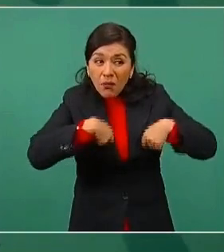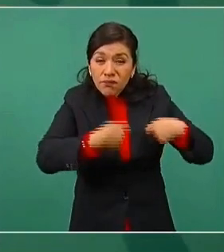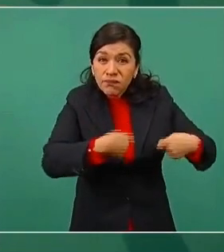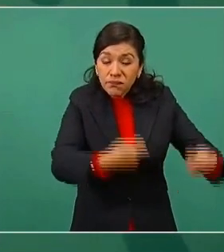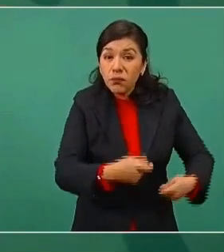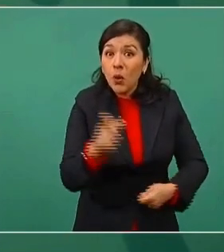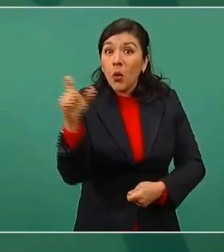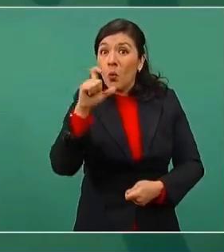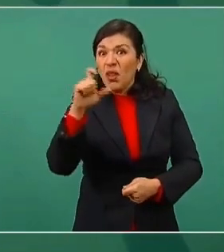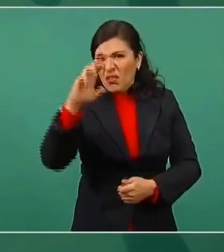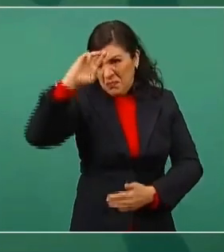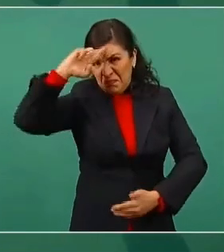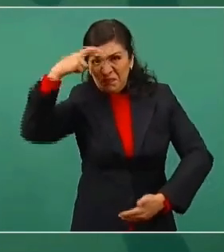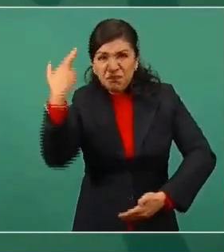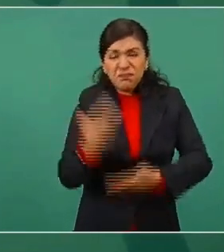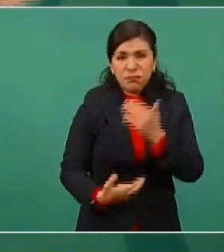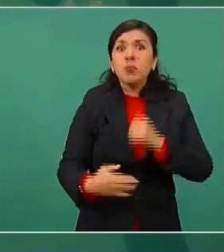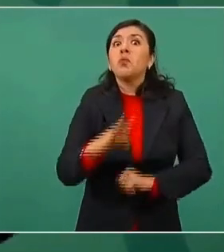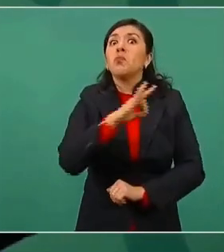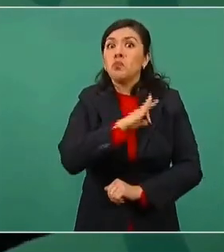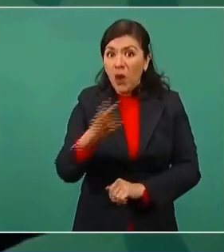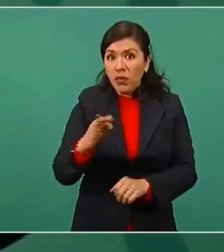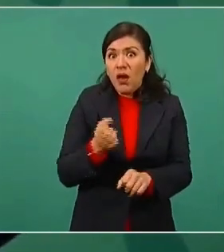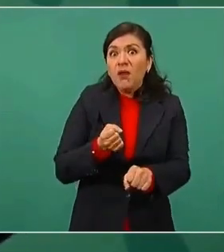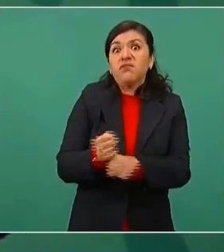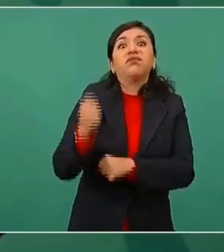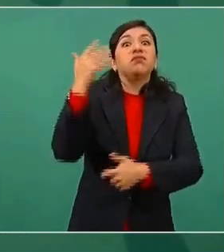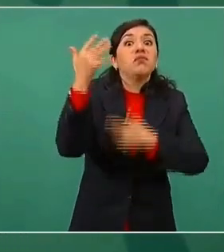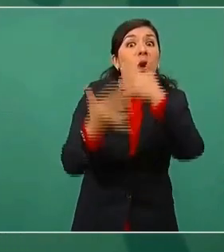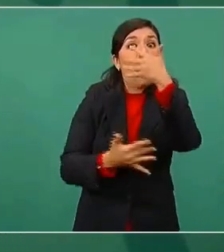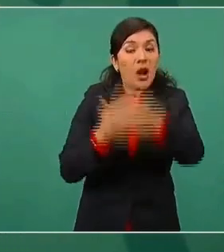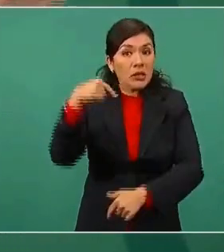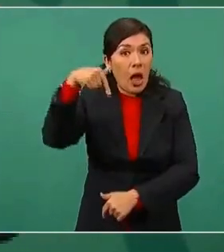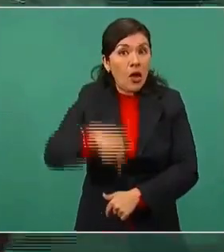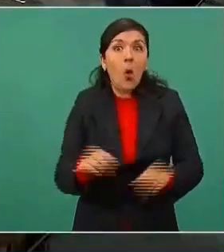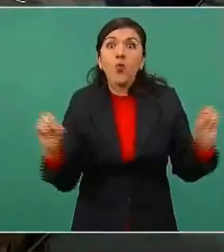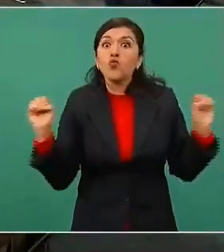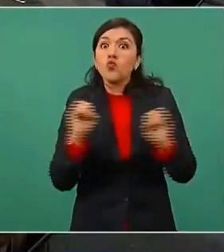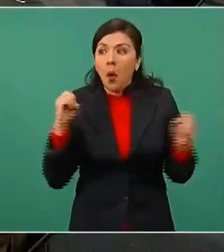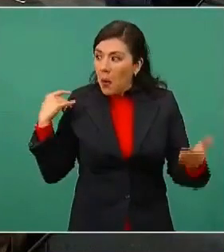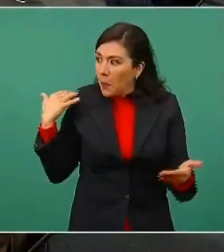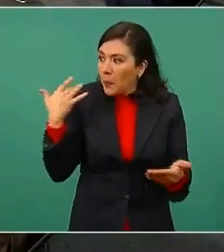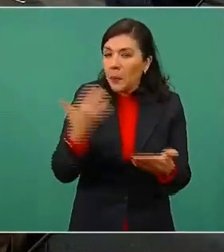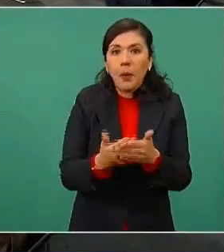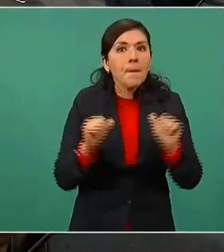violento. Y aquí no hemos tenido ese problema en la actualidad.